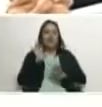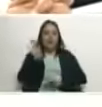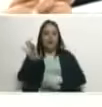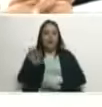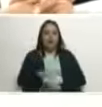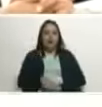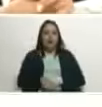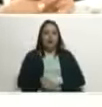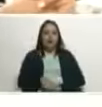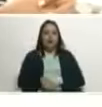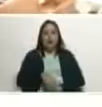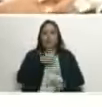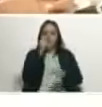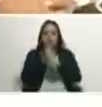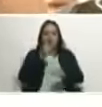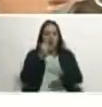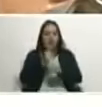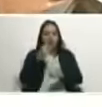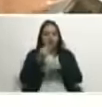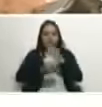con una cosecha